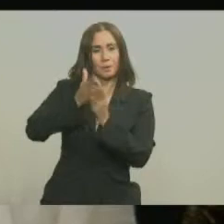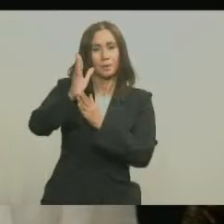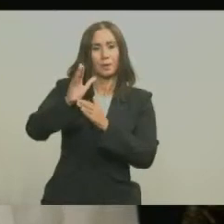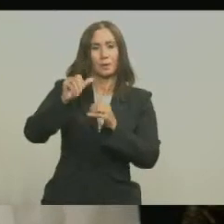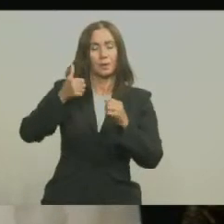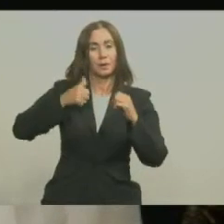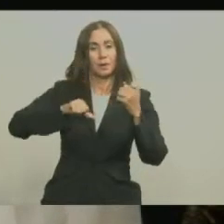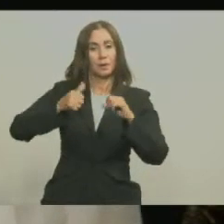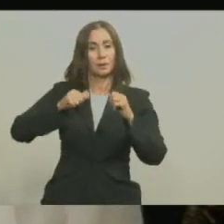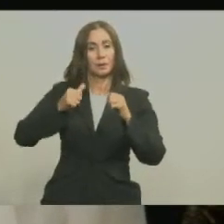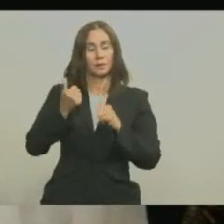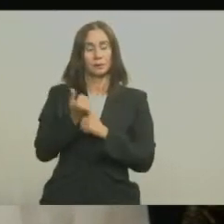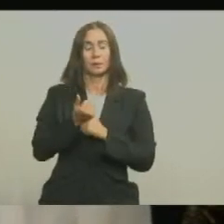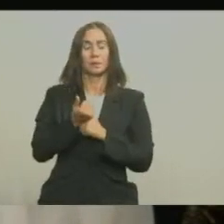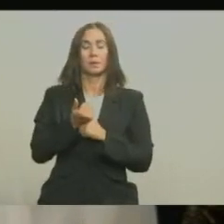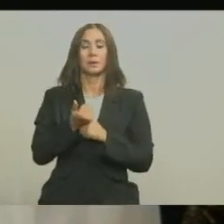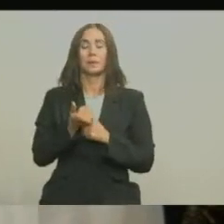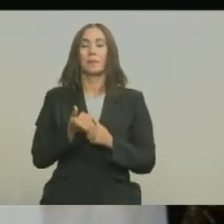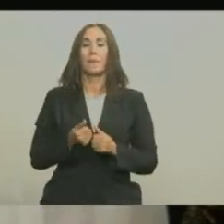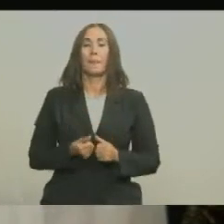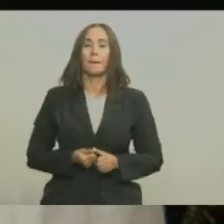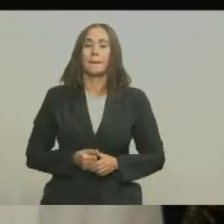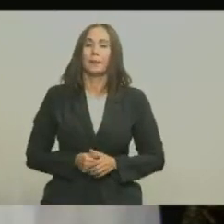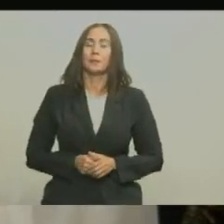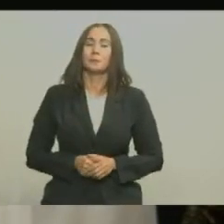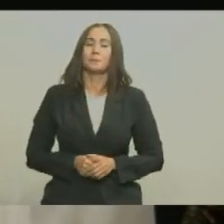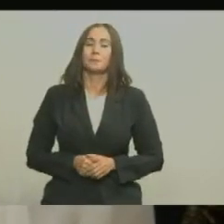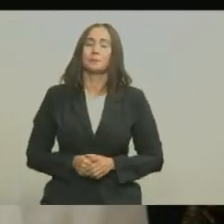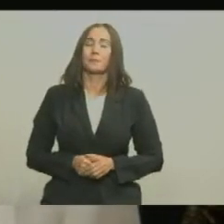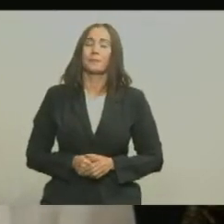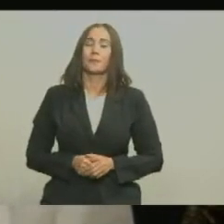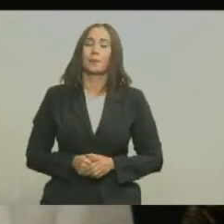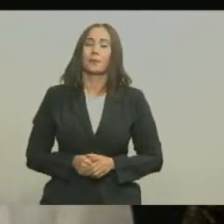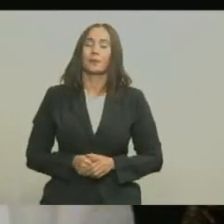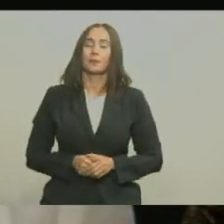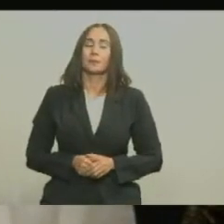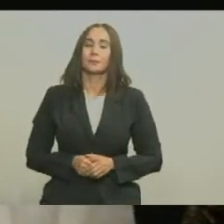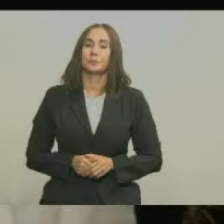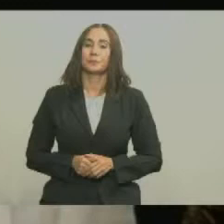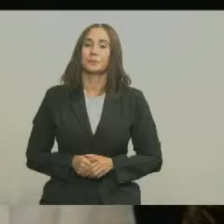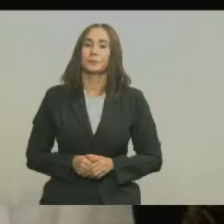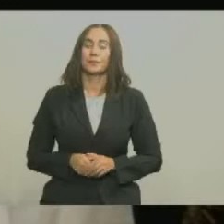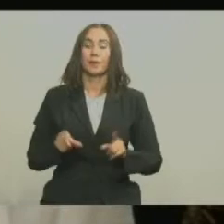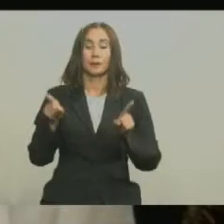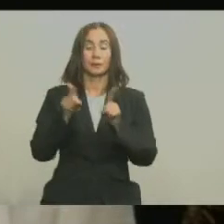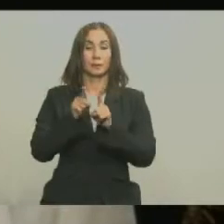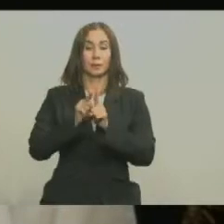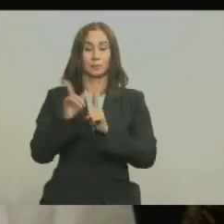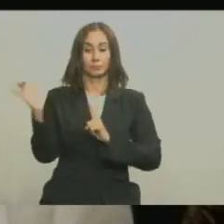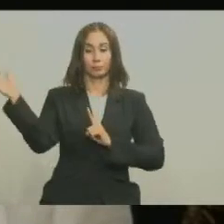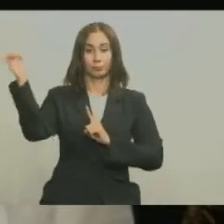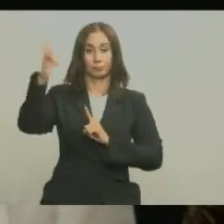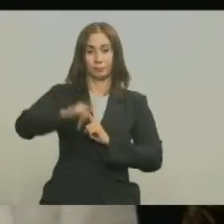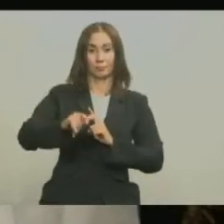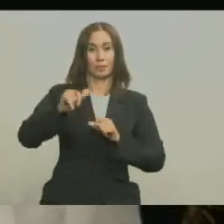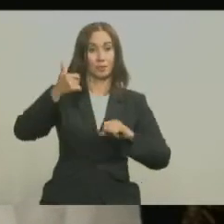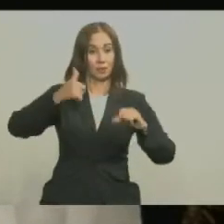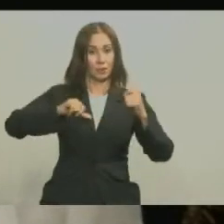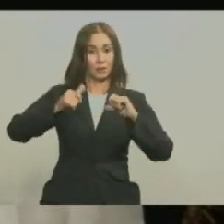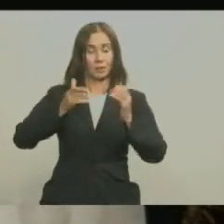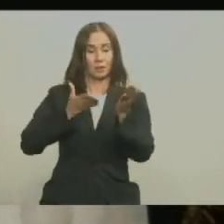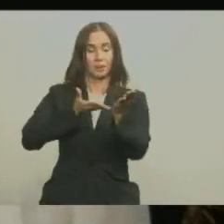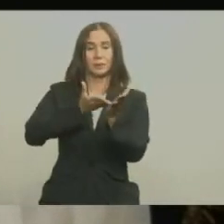los últimos 2 años. Asimismo, hemos solicitado a la migración argentina también la